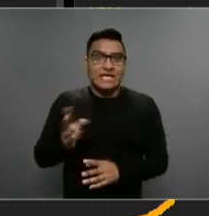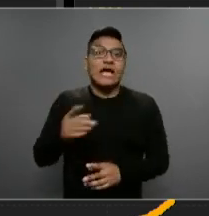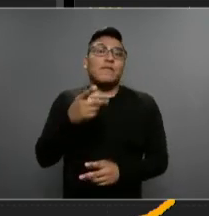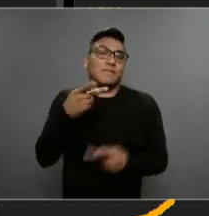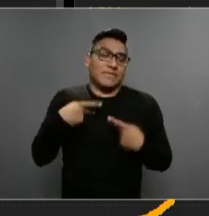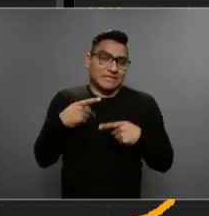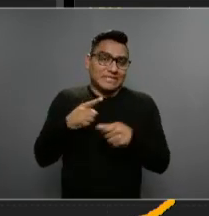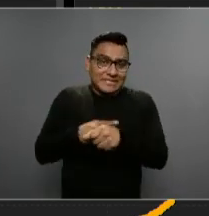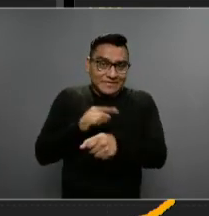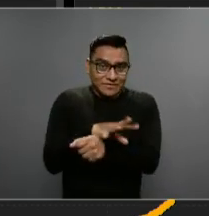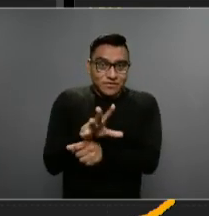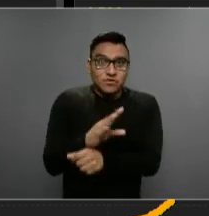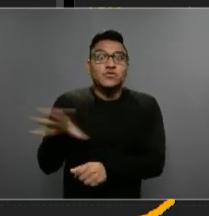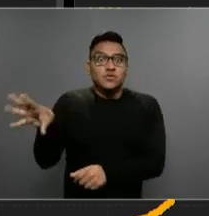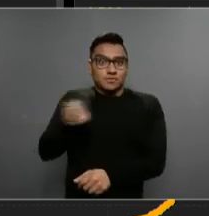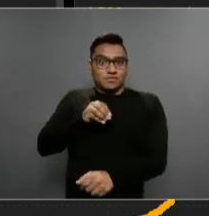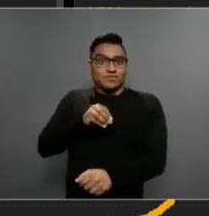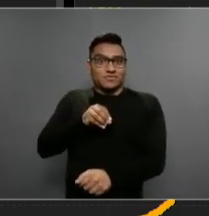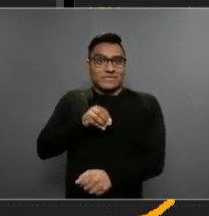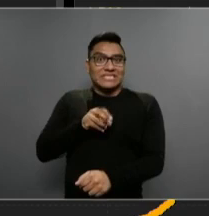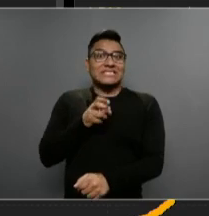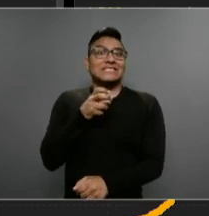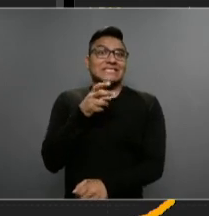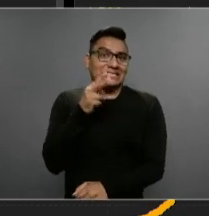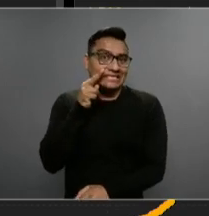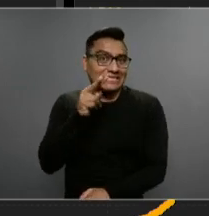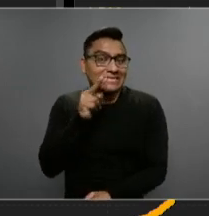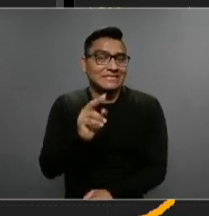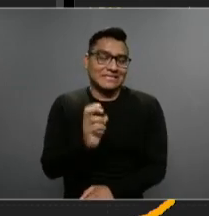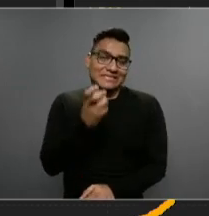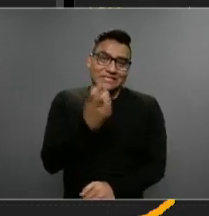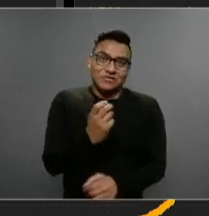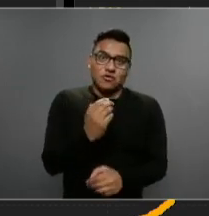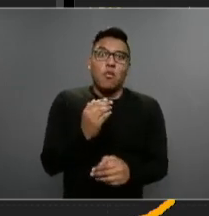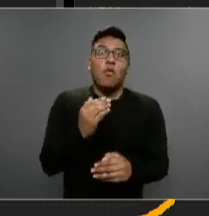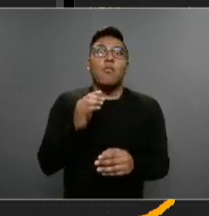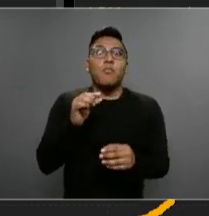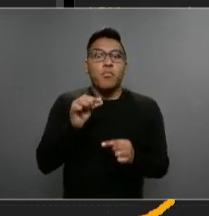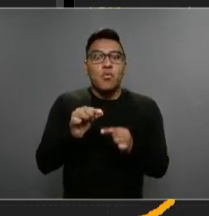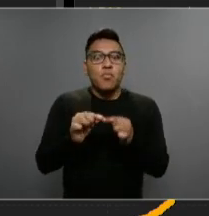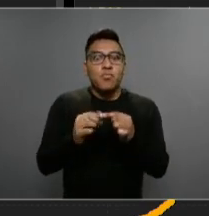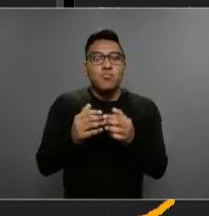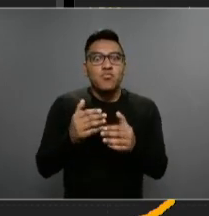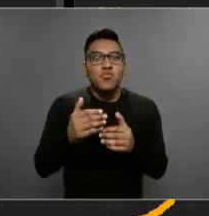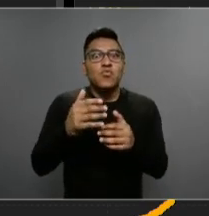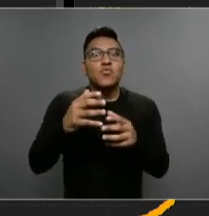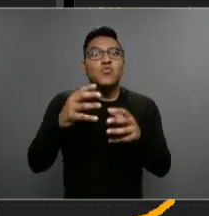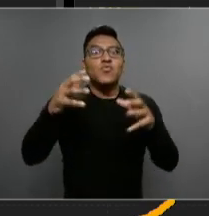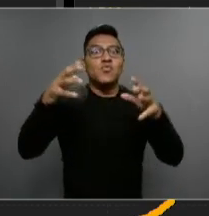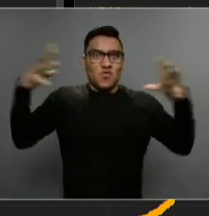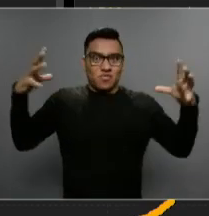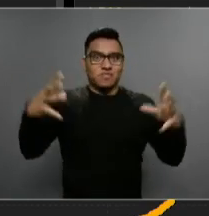infectados por coronavirus y se ve realmente un aumento. Ve nada más cómo se